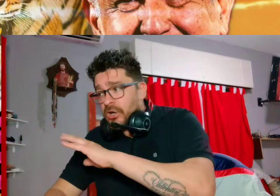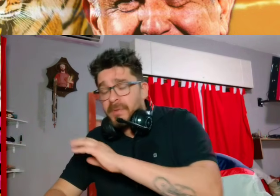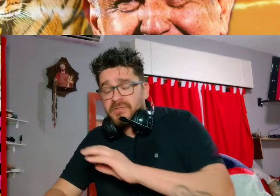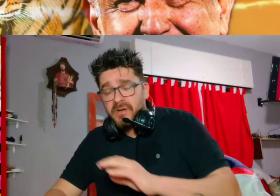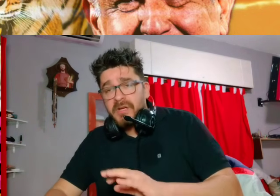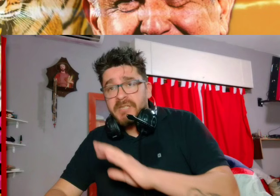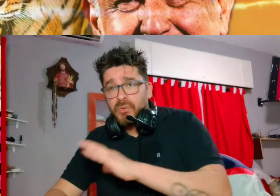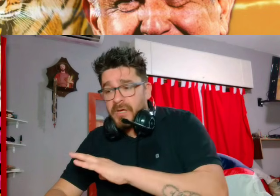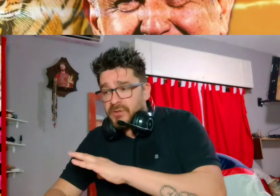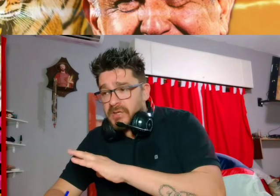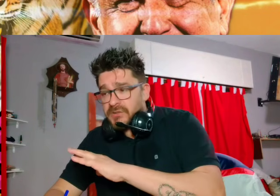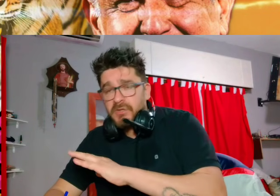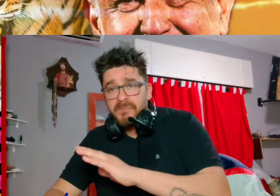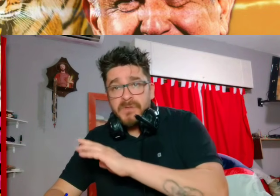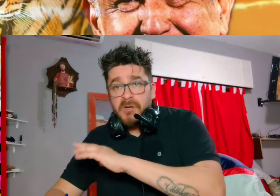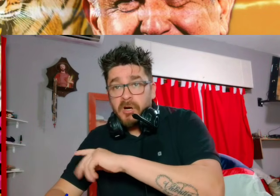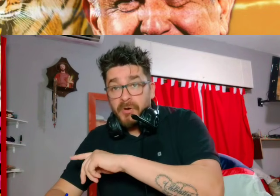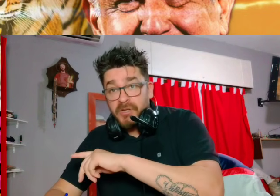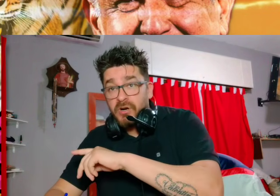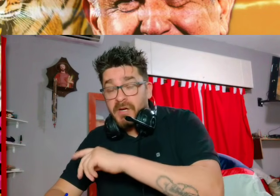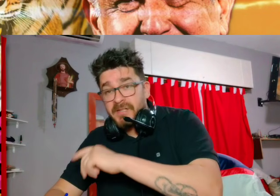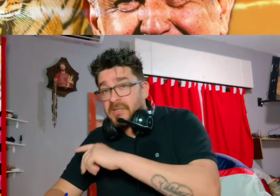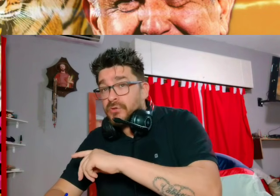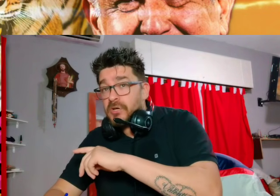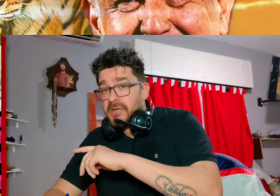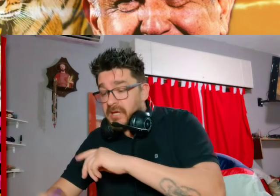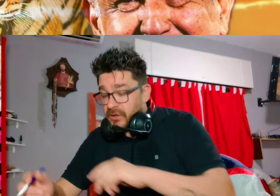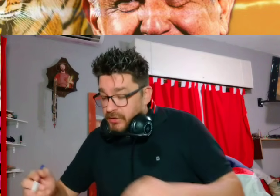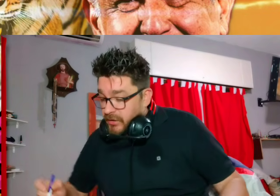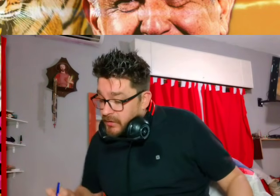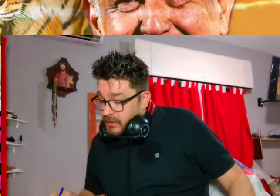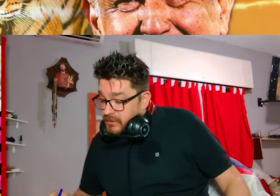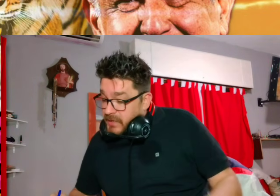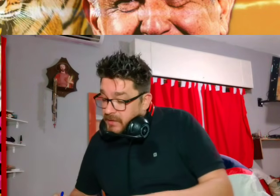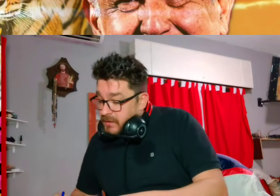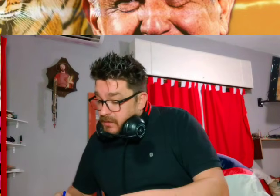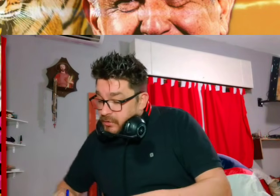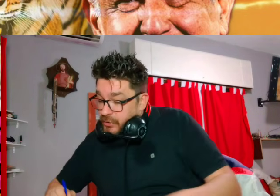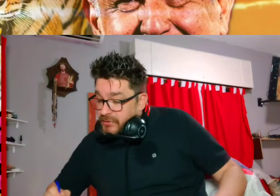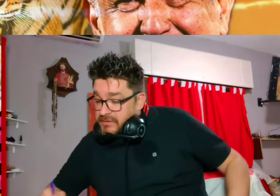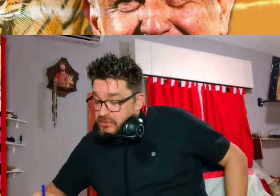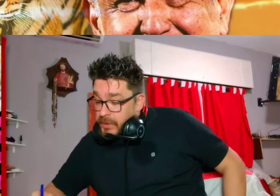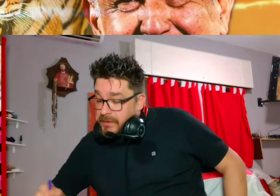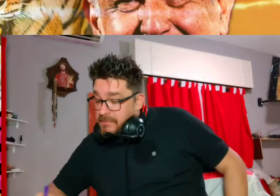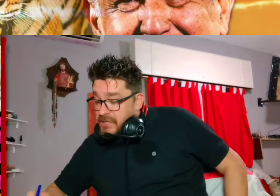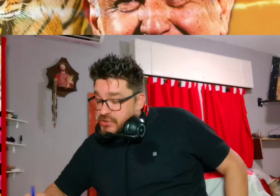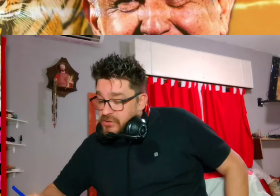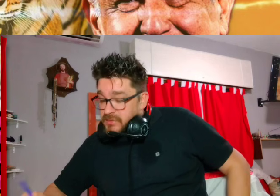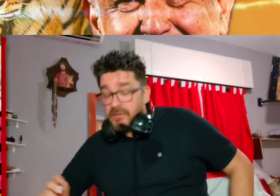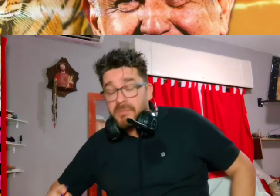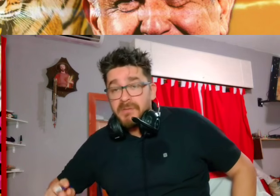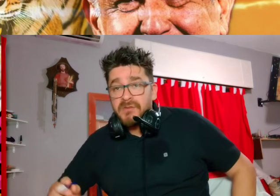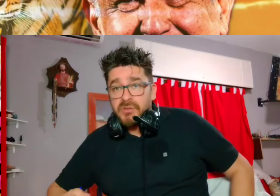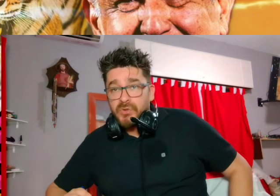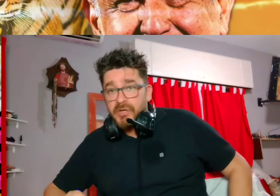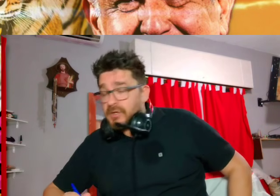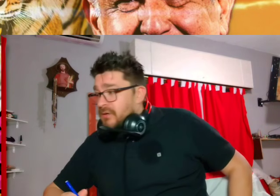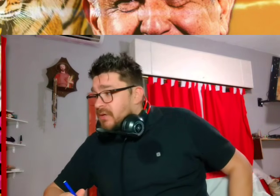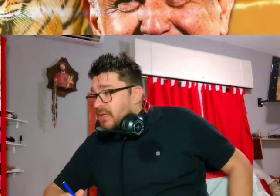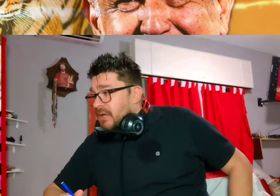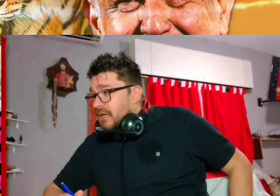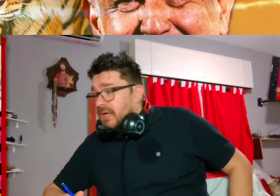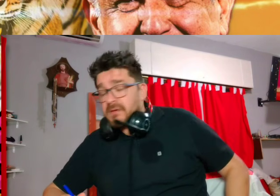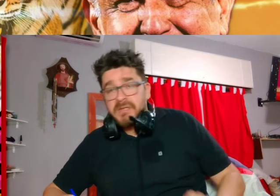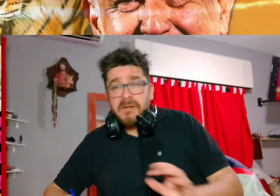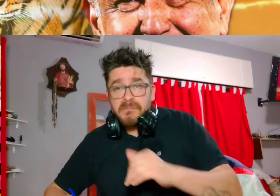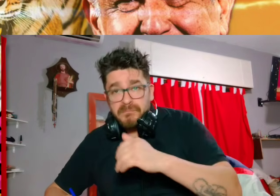mismo, López Obrador está cuidando esto. Como dijo en el segundo video, ¿no? Del 2-19 de mayo del 2021,